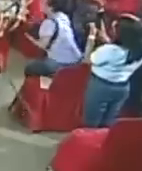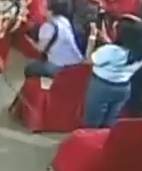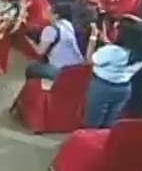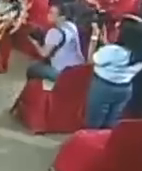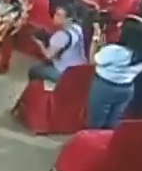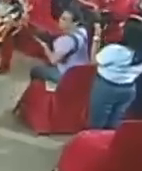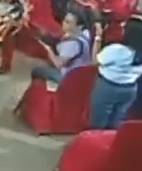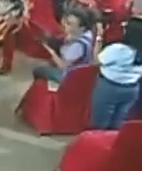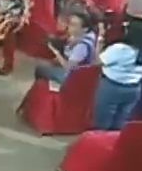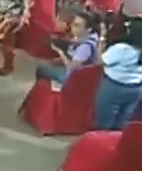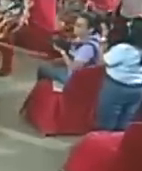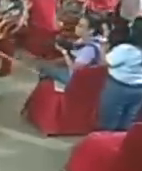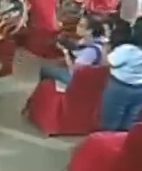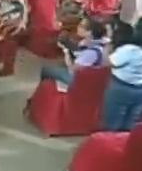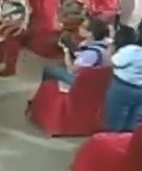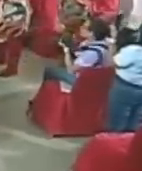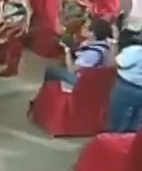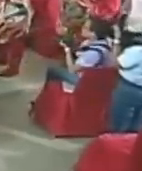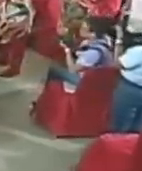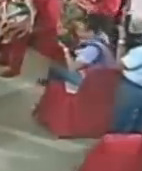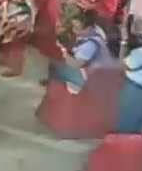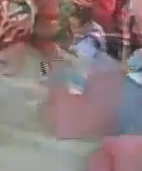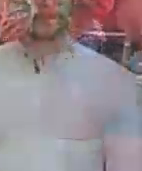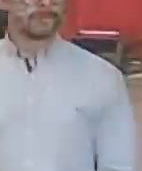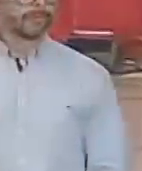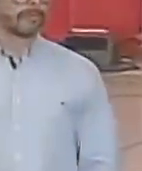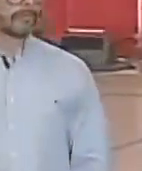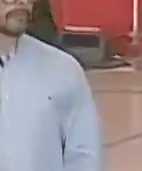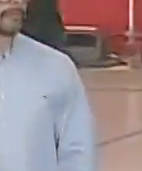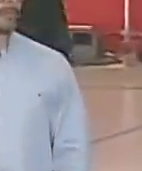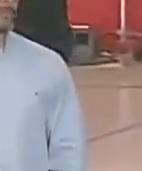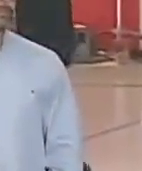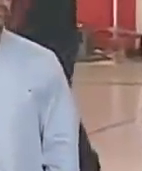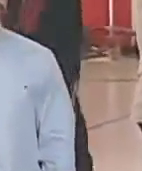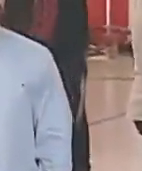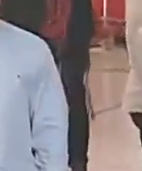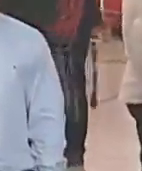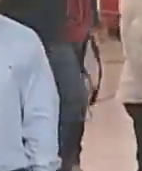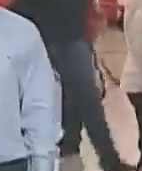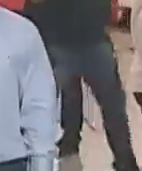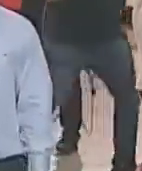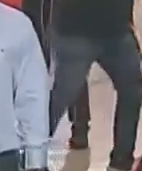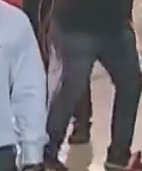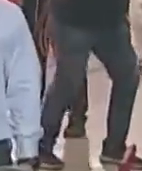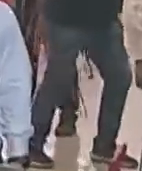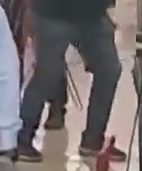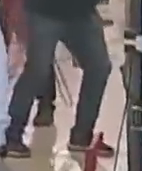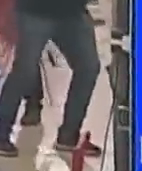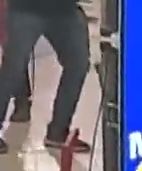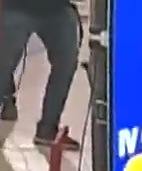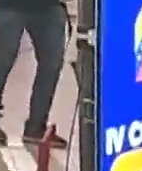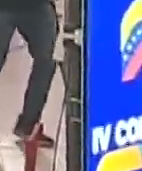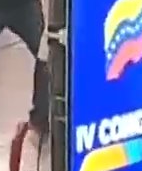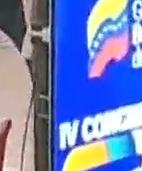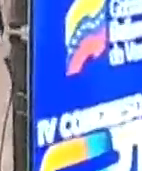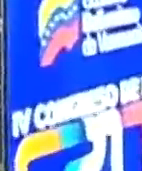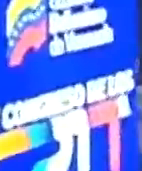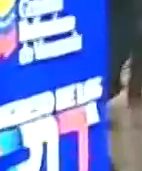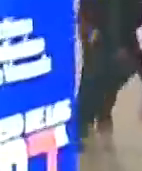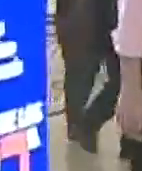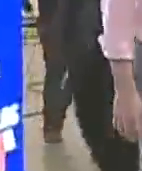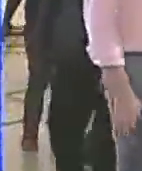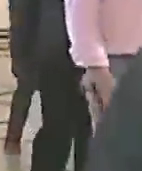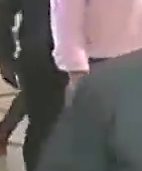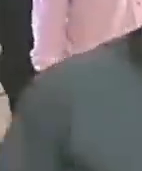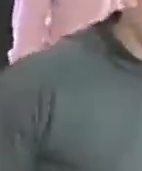de los consejos productivos de trabajadores se realizó el día de ayer y culmina este martes con el objetivo de discutir y definir